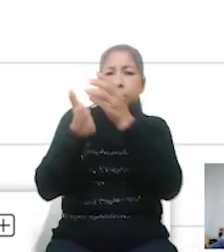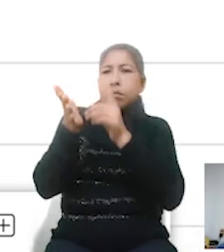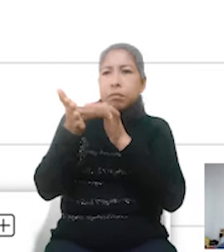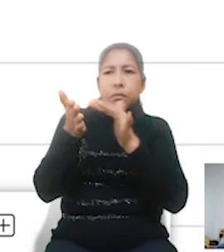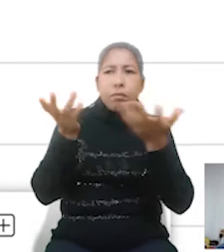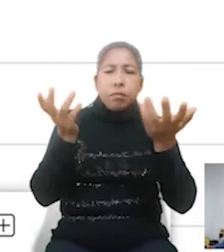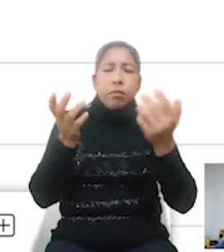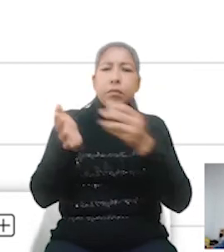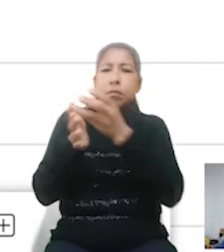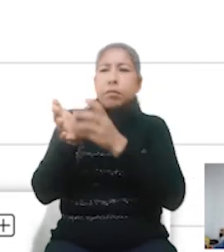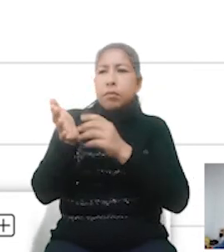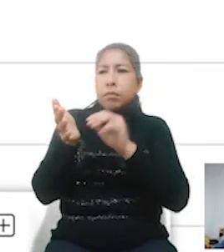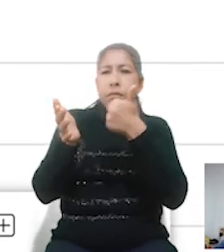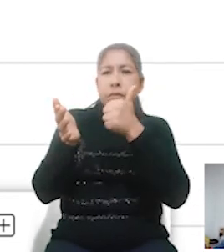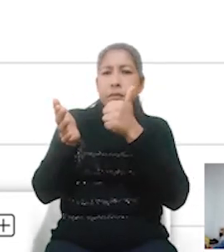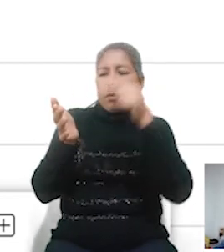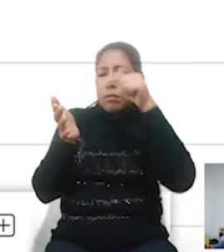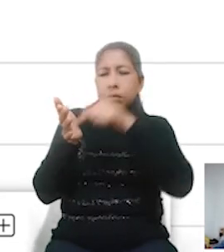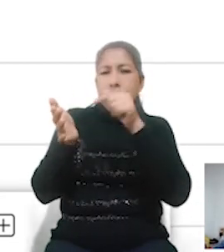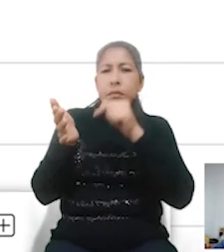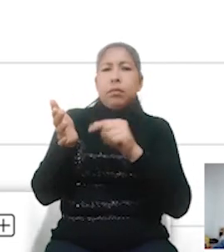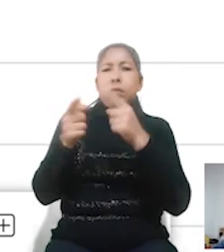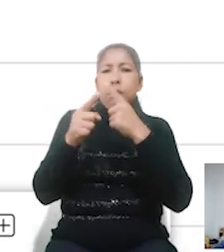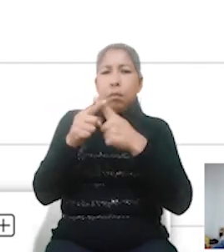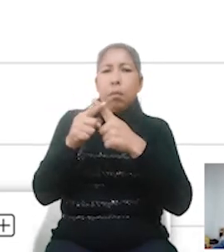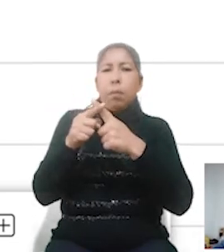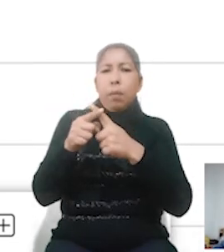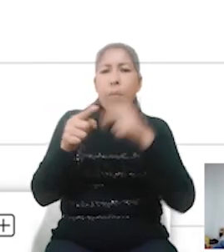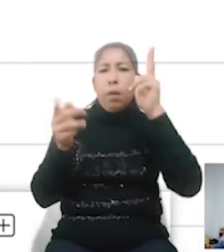radianes. Entonces, multiplicando estos dos valores, tendremos que